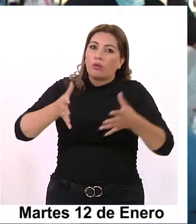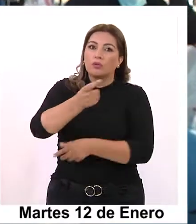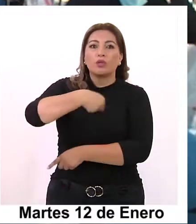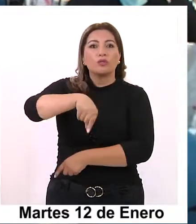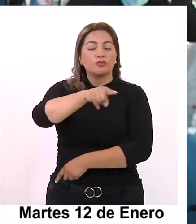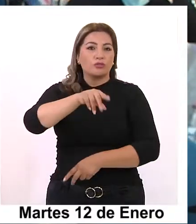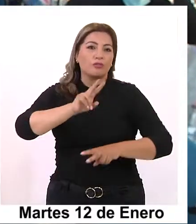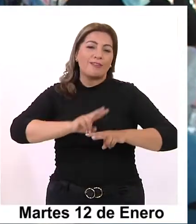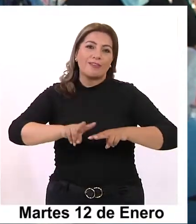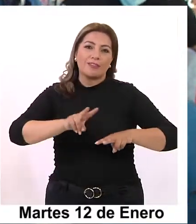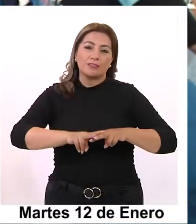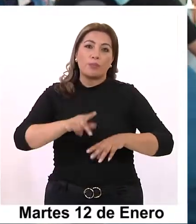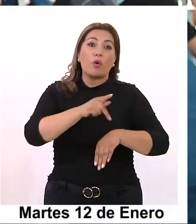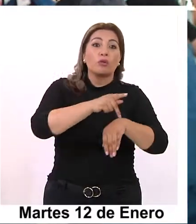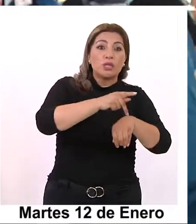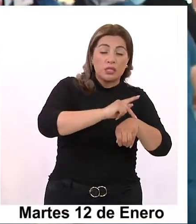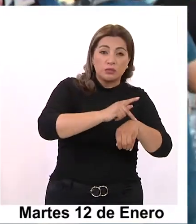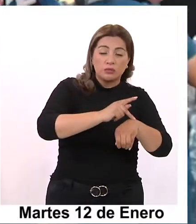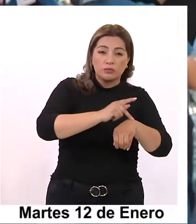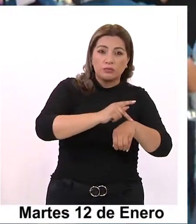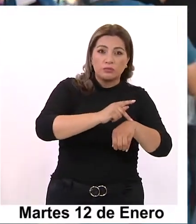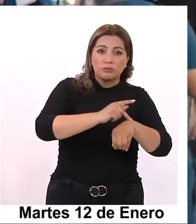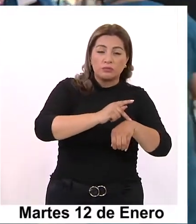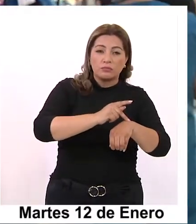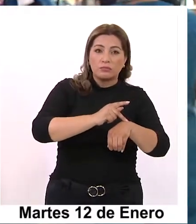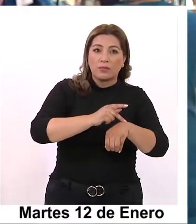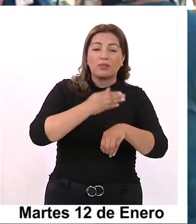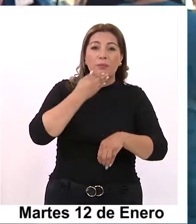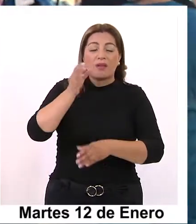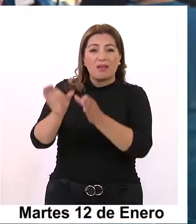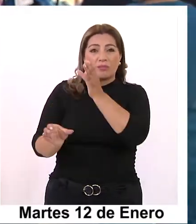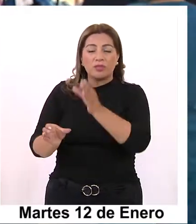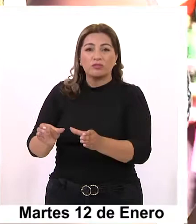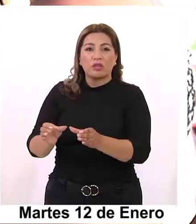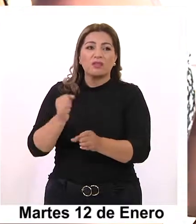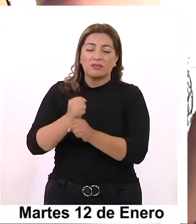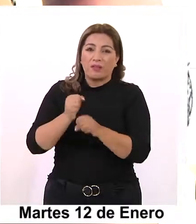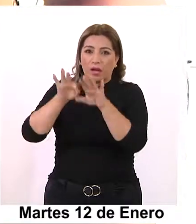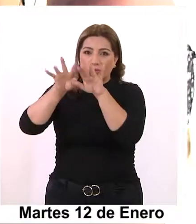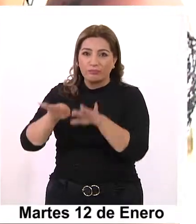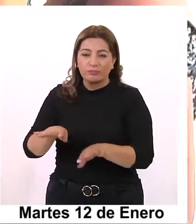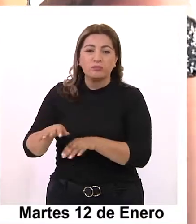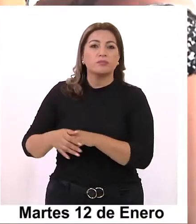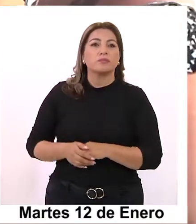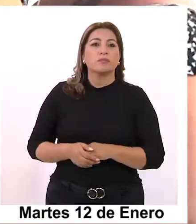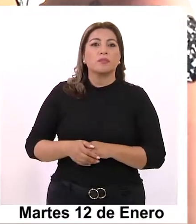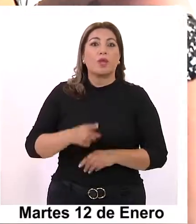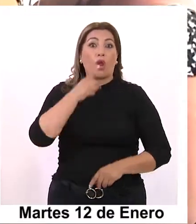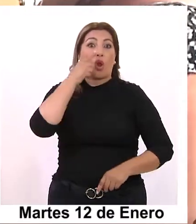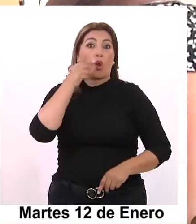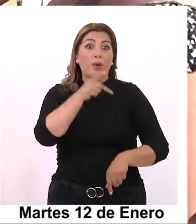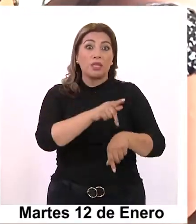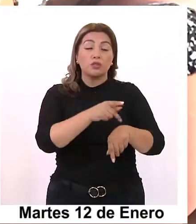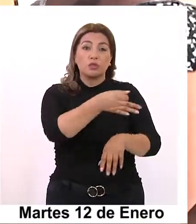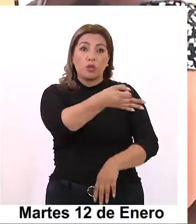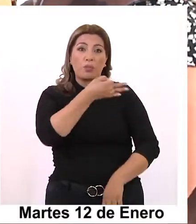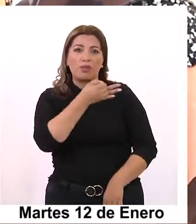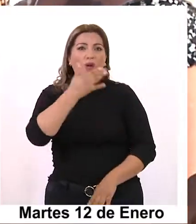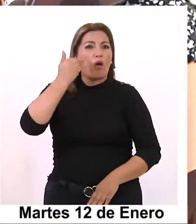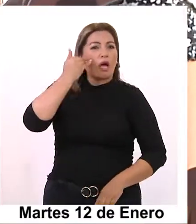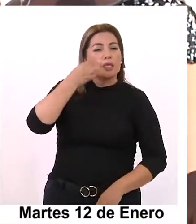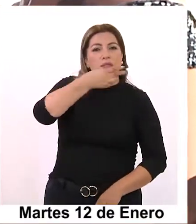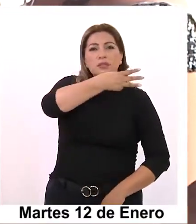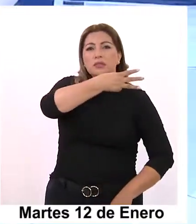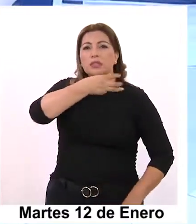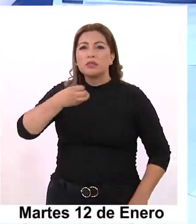que realizan los quinesiólogos y los administradores acá de datos. Según señaló el profesional, son cerca